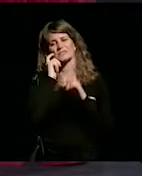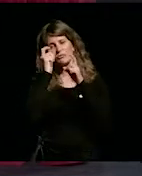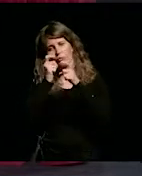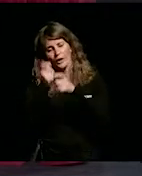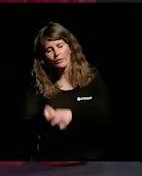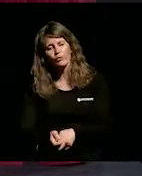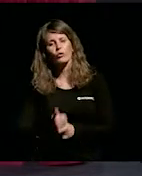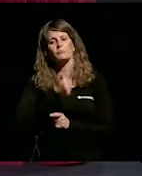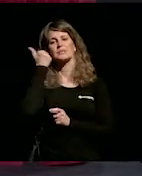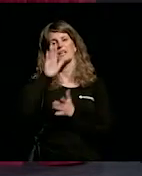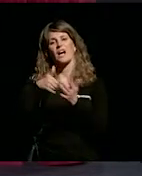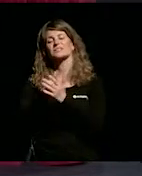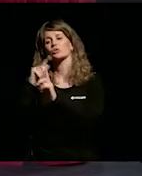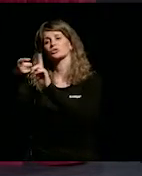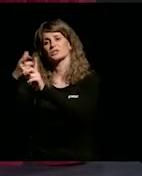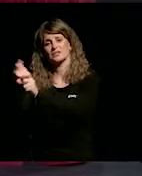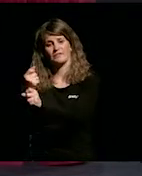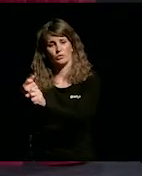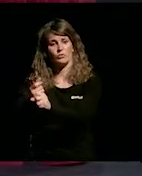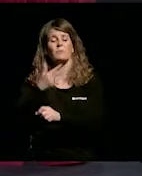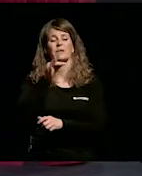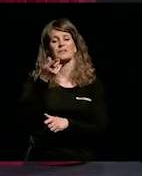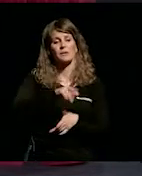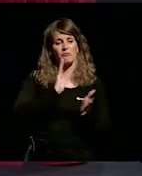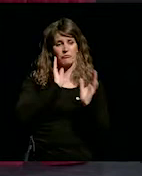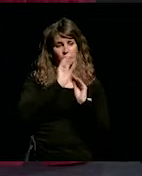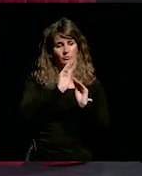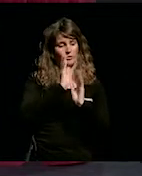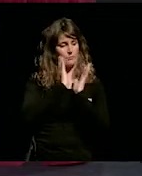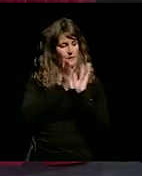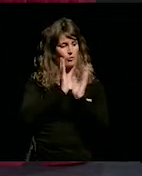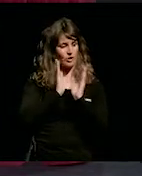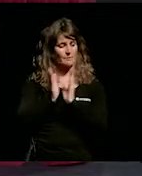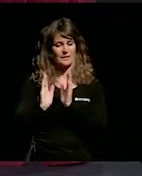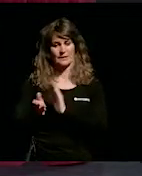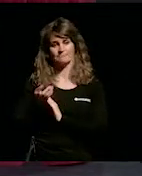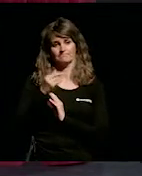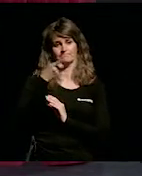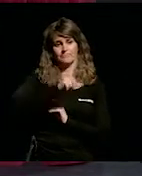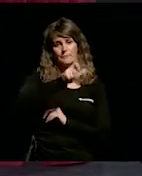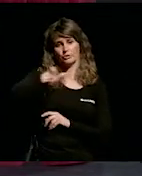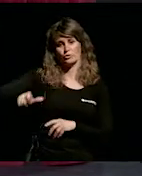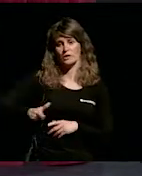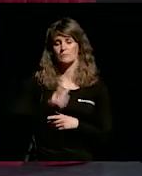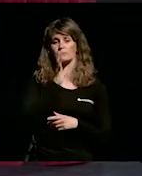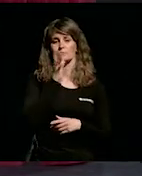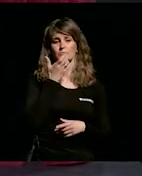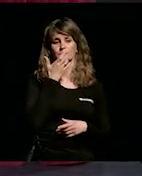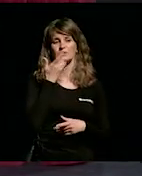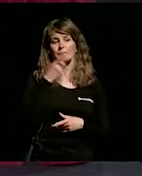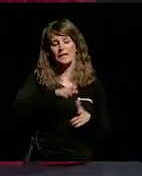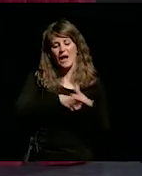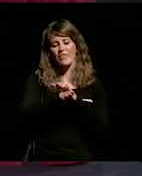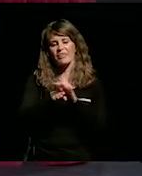trabajo, y pues hay que formar pedagógicamente al personal y sobre todo en las cuestiones de los